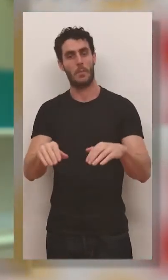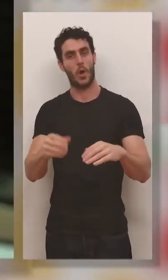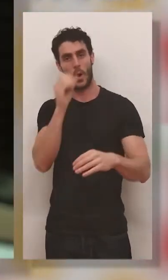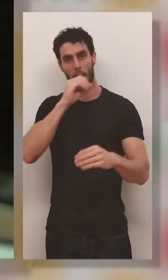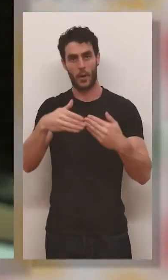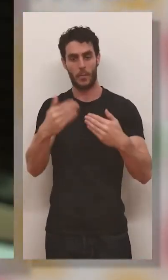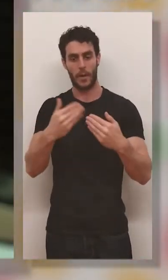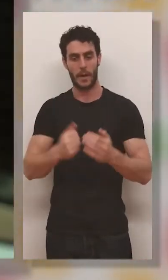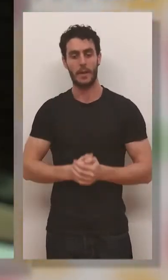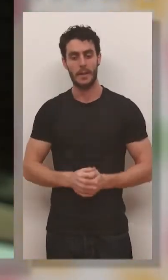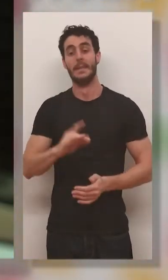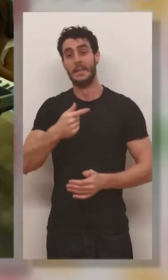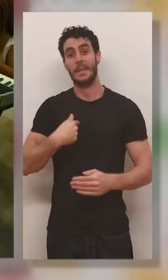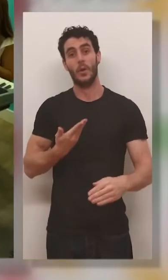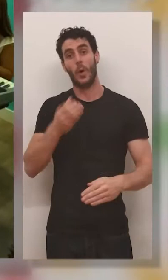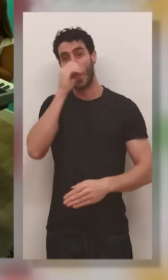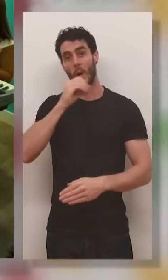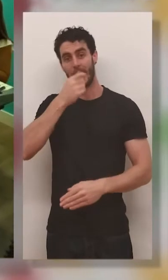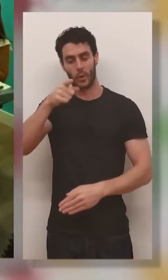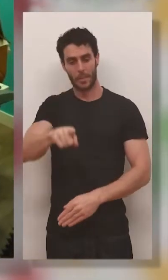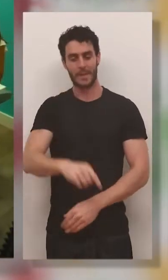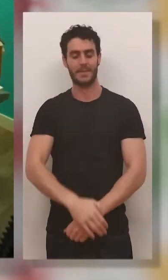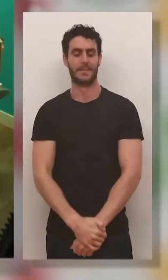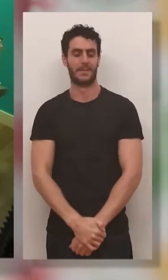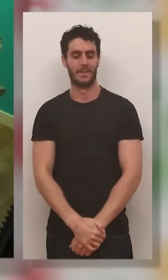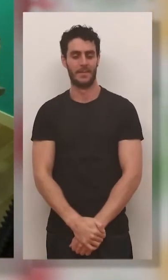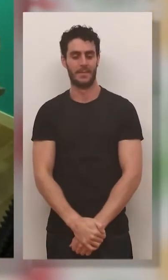modernas. Sí, también voy a canto.